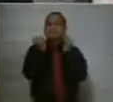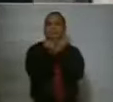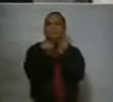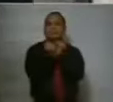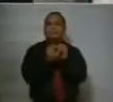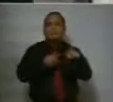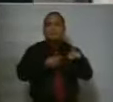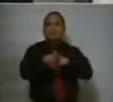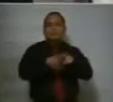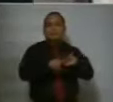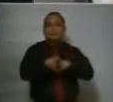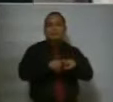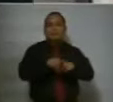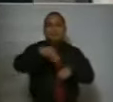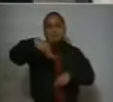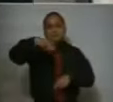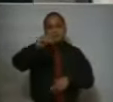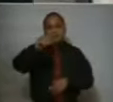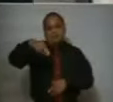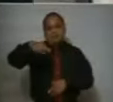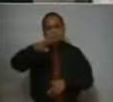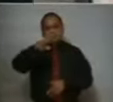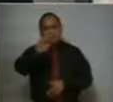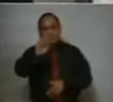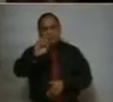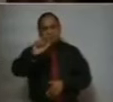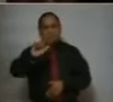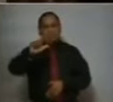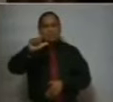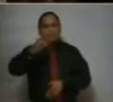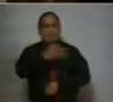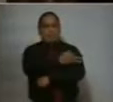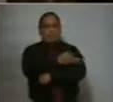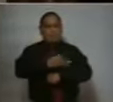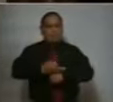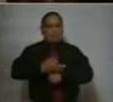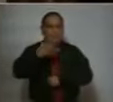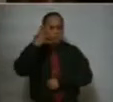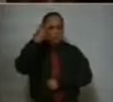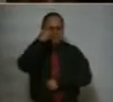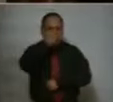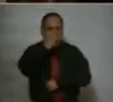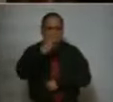hermanito de Monreal? Entiendo que sí. ¡Ay, qué linda familia!